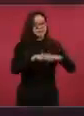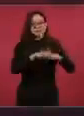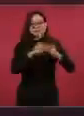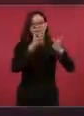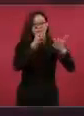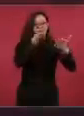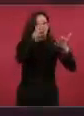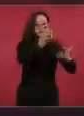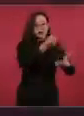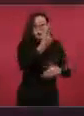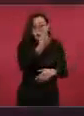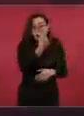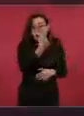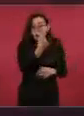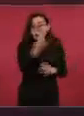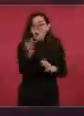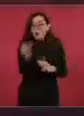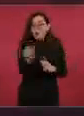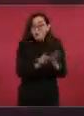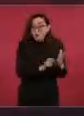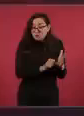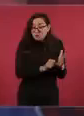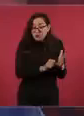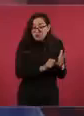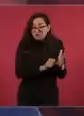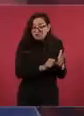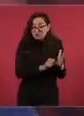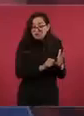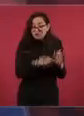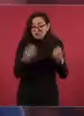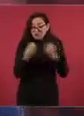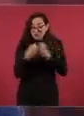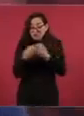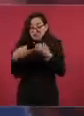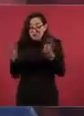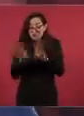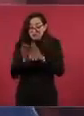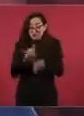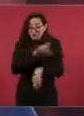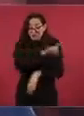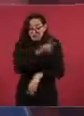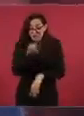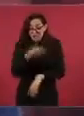Unidos, ni los trabajadores de Estados Unidos.